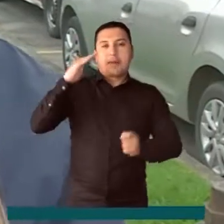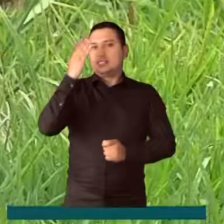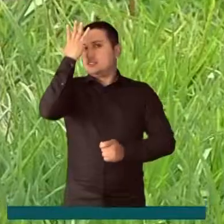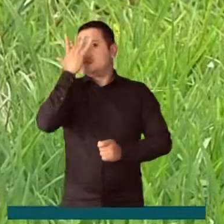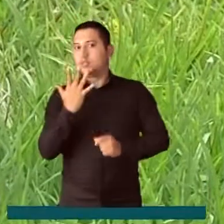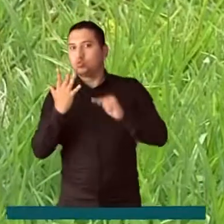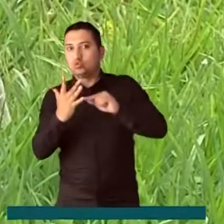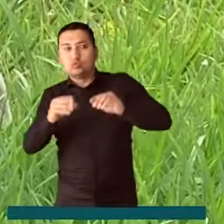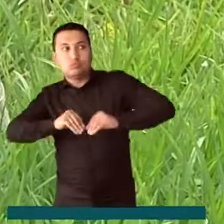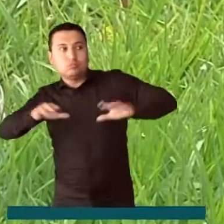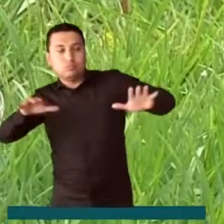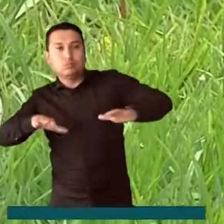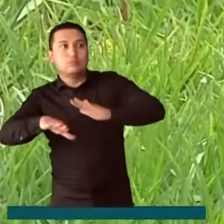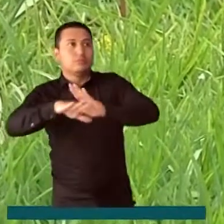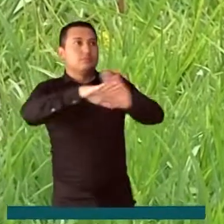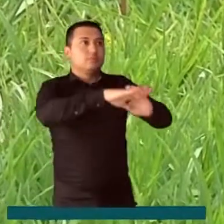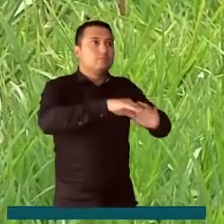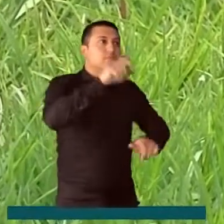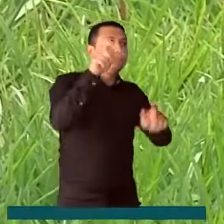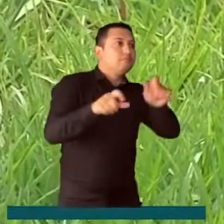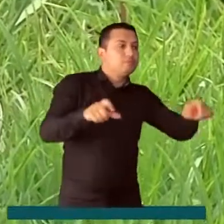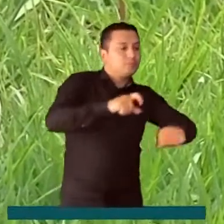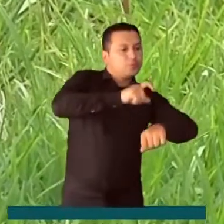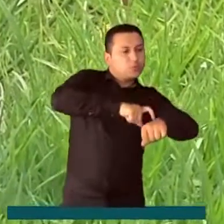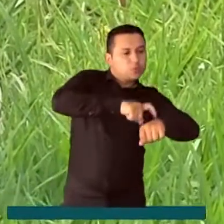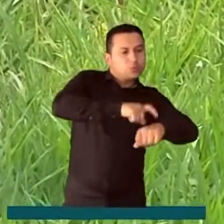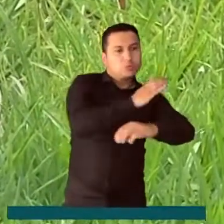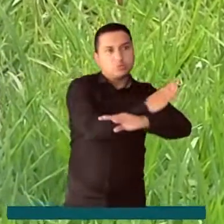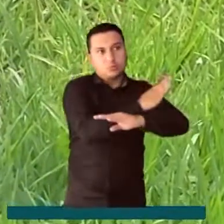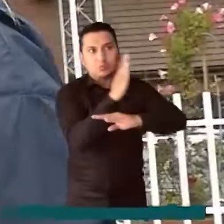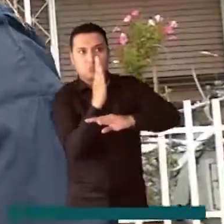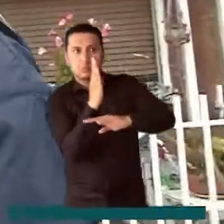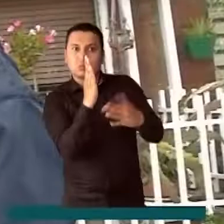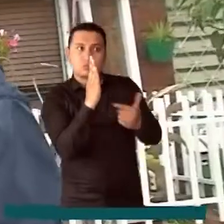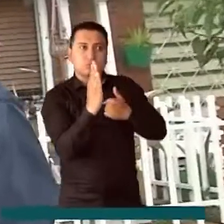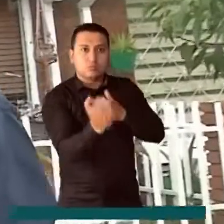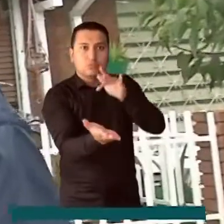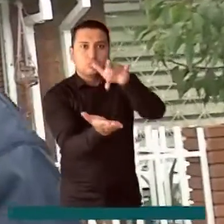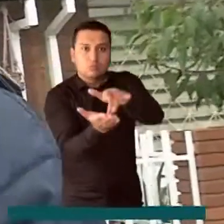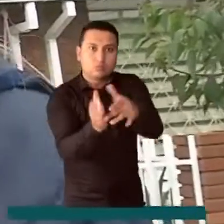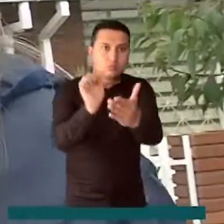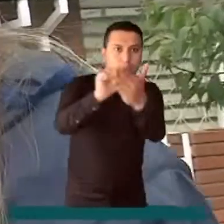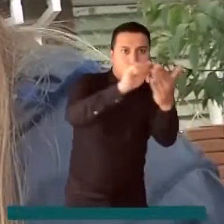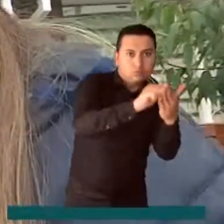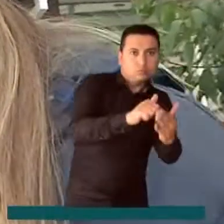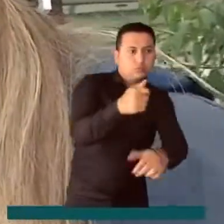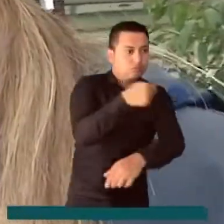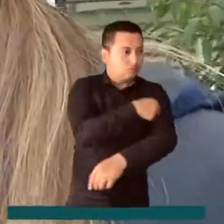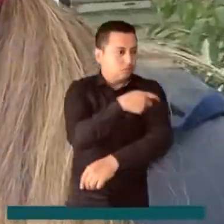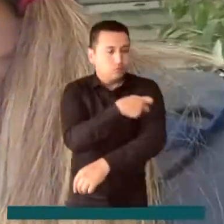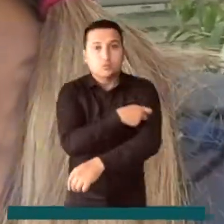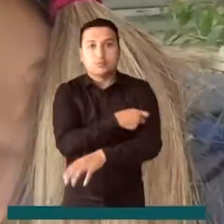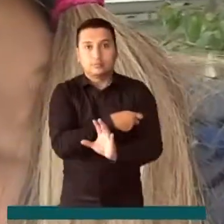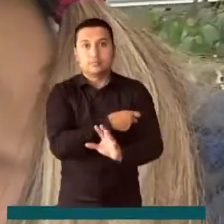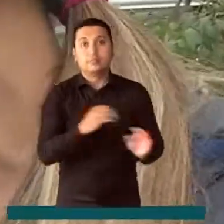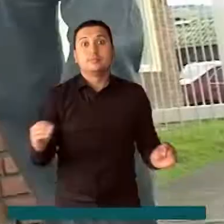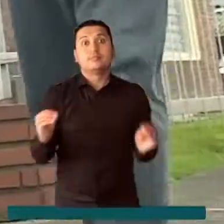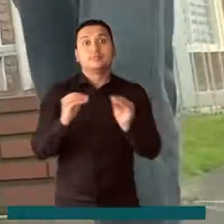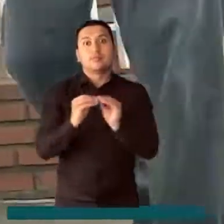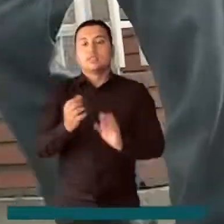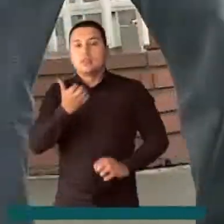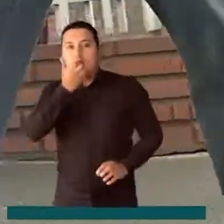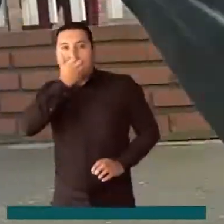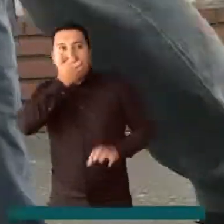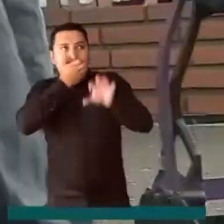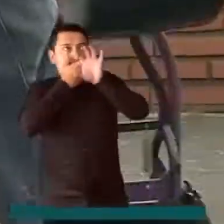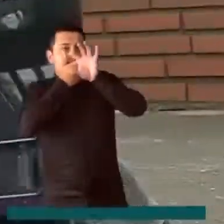Facebook más que todo para indicar a las personas en qué horario y en qué lugares vamos a estar pasando cuando hacemos la jornada de vacunación, y